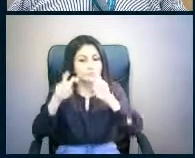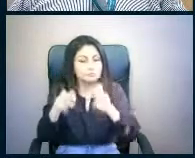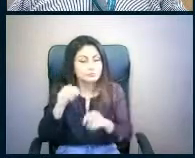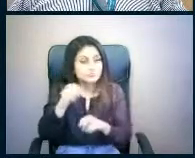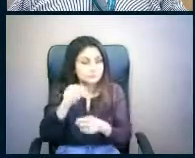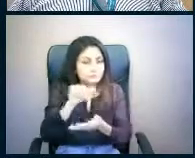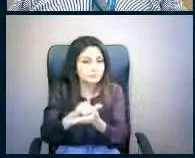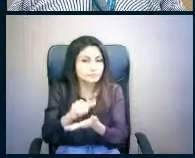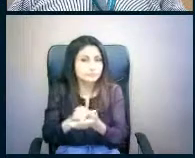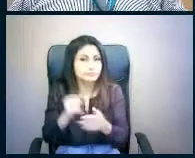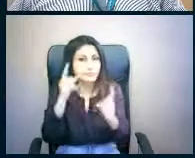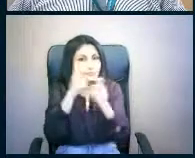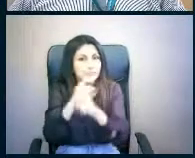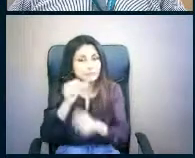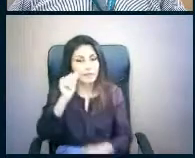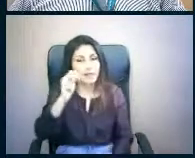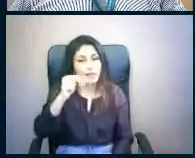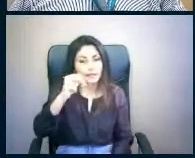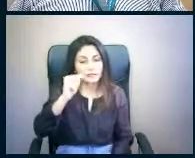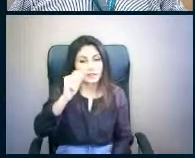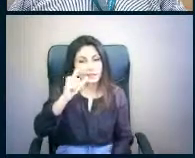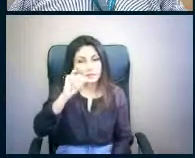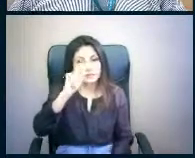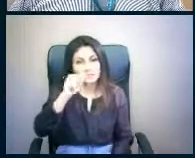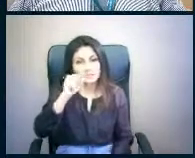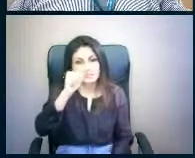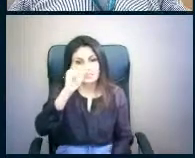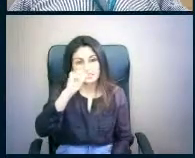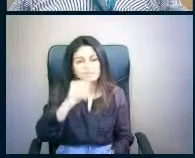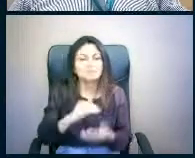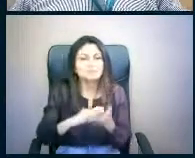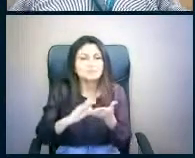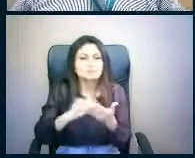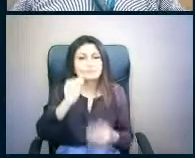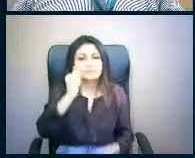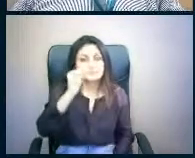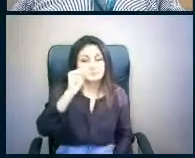manera, pues que también hay efectos